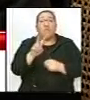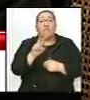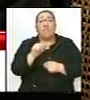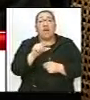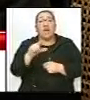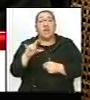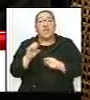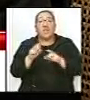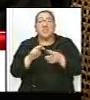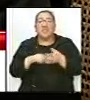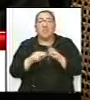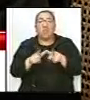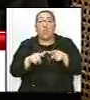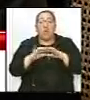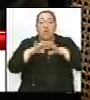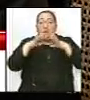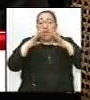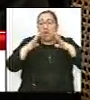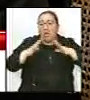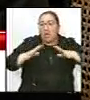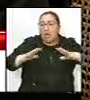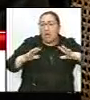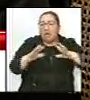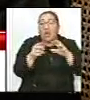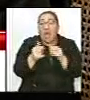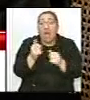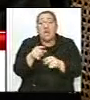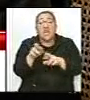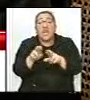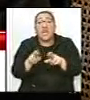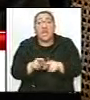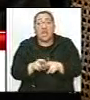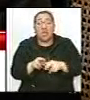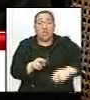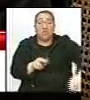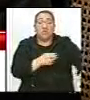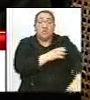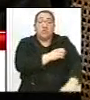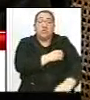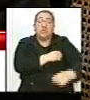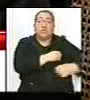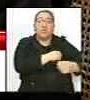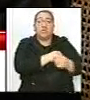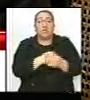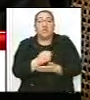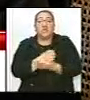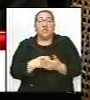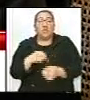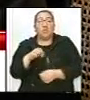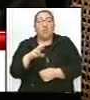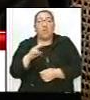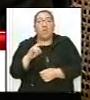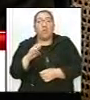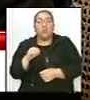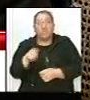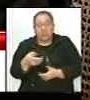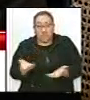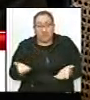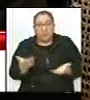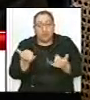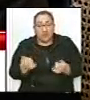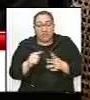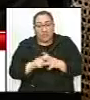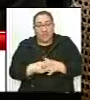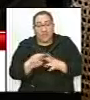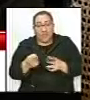ríos. Allí se implementen, presidente, lo que son los centros de producción de alevinos, y a partir de